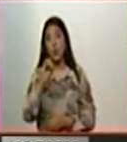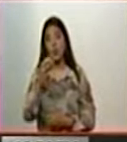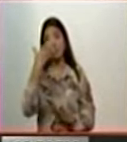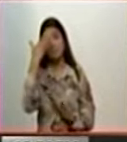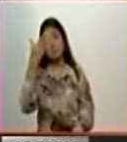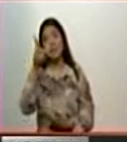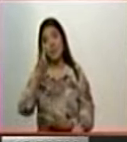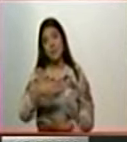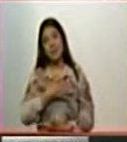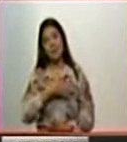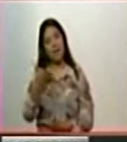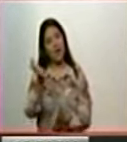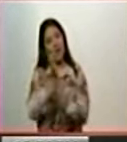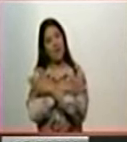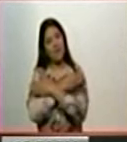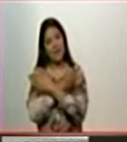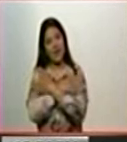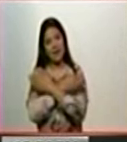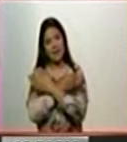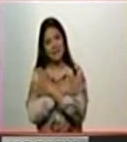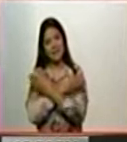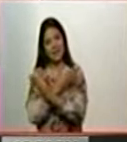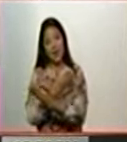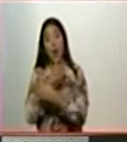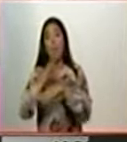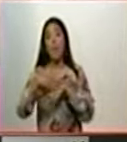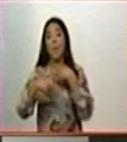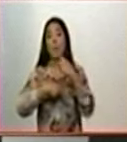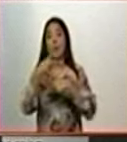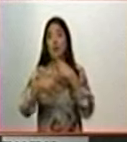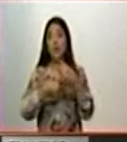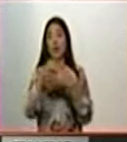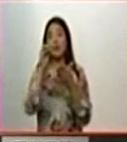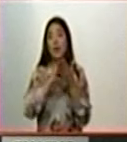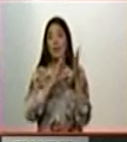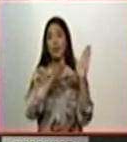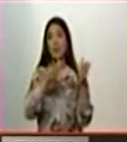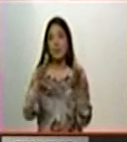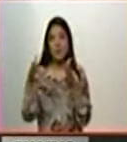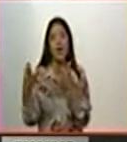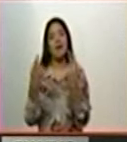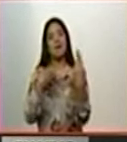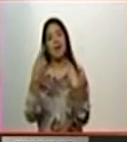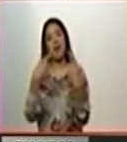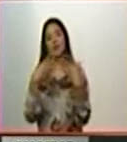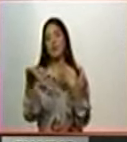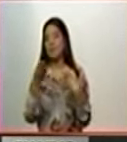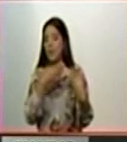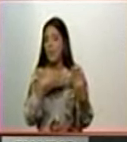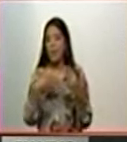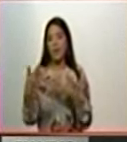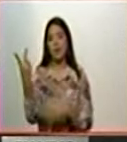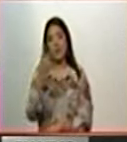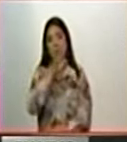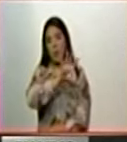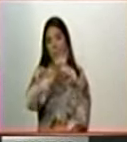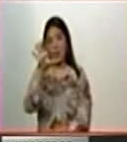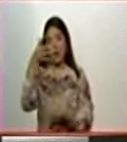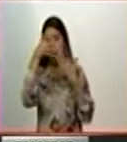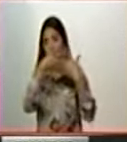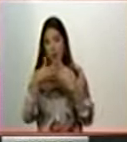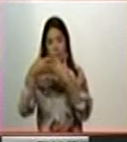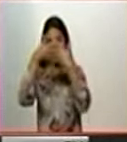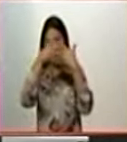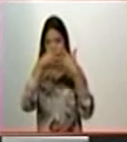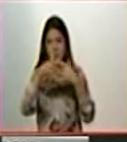extenderle igualmente nuestras felicitaciones por el proceso de regularización de las relaciones diplomáticas bilaterales con los Estados Unidos